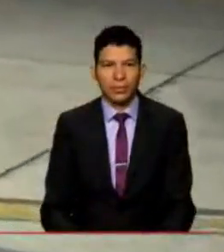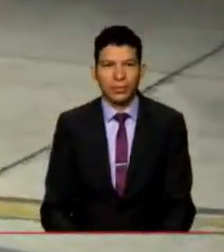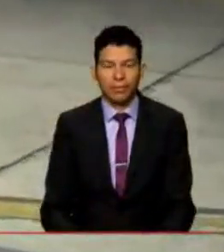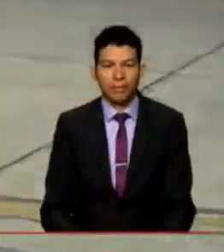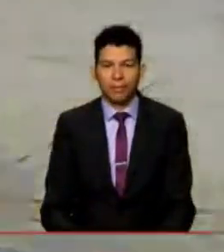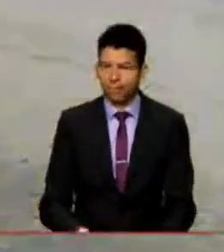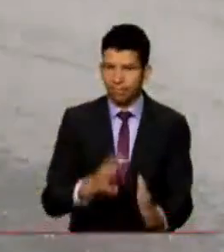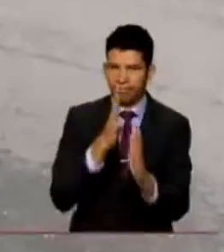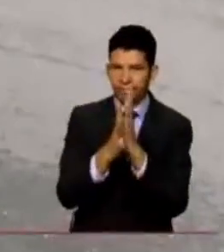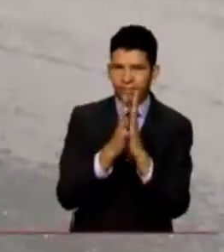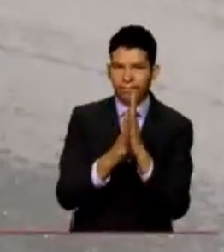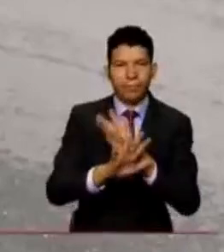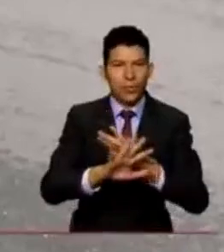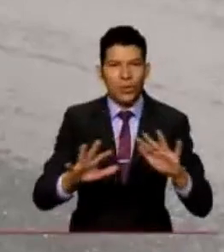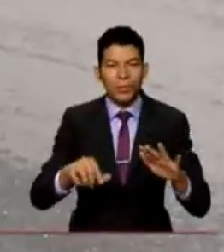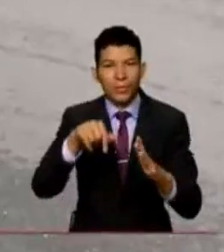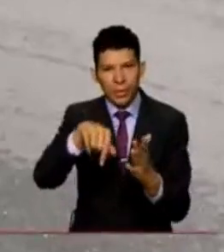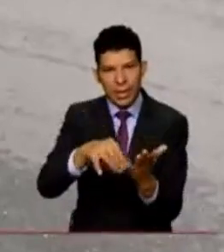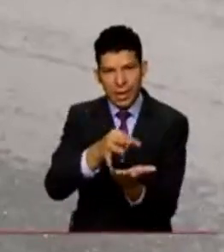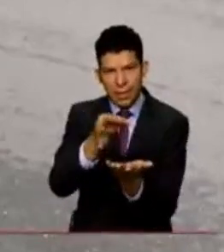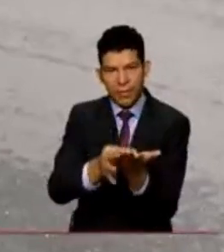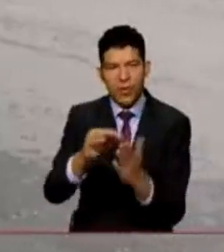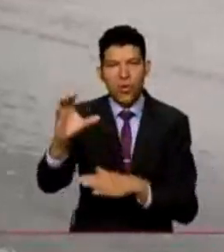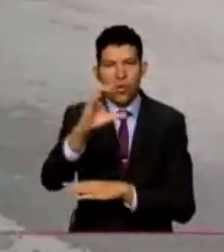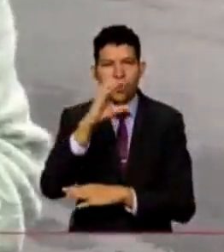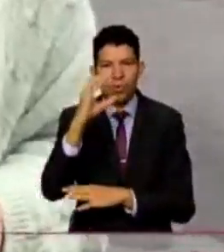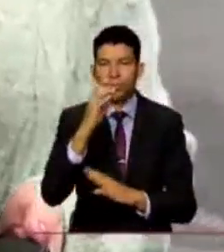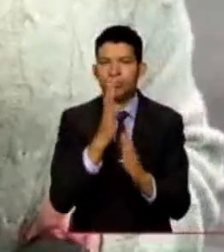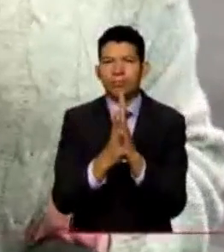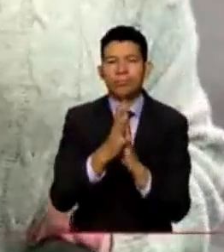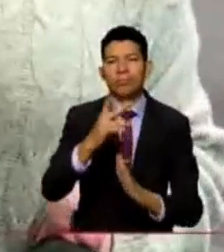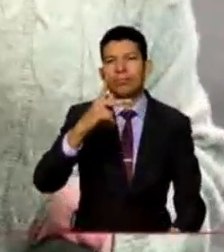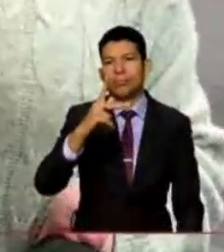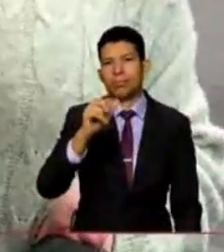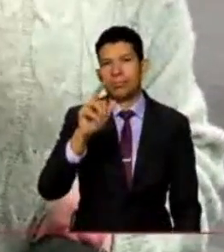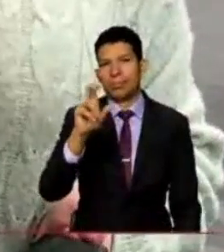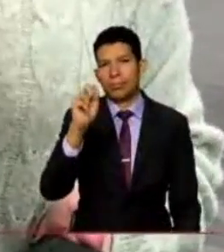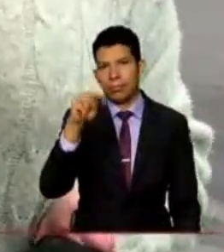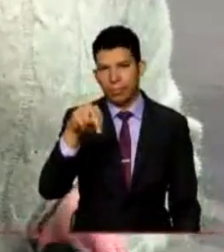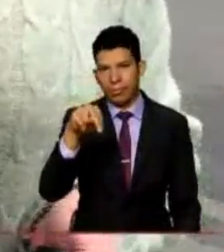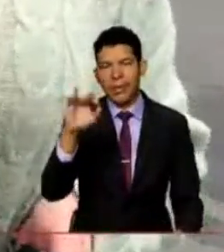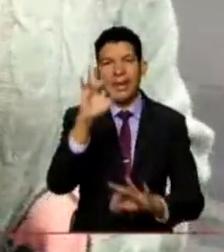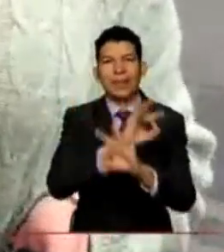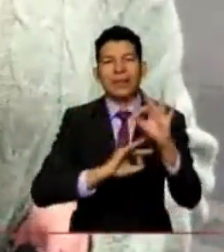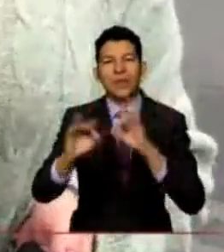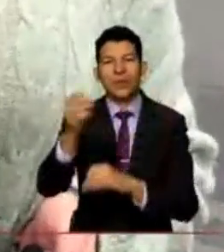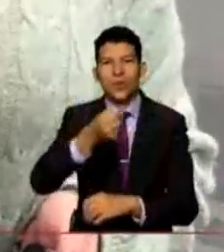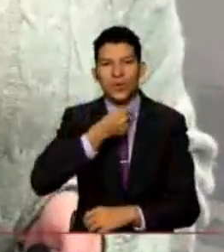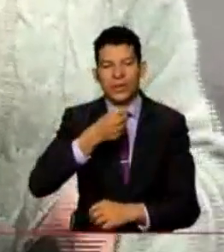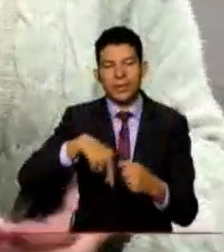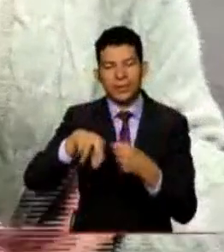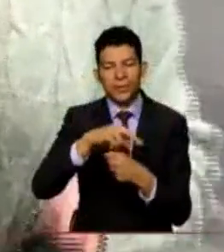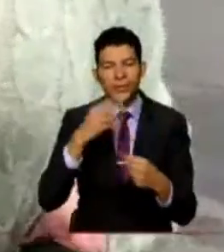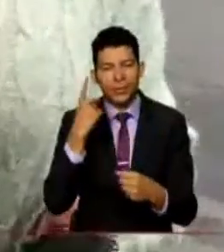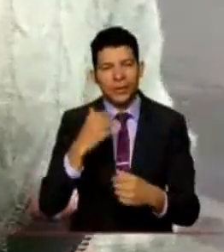Es toda la información desde la capital de nuestro país. Este es un informe de Karen López para Telepacífico Noticias,